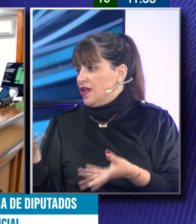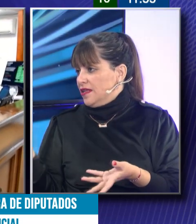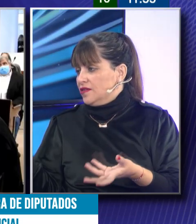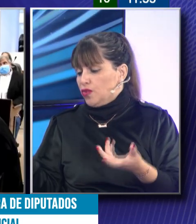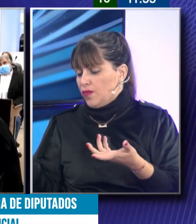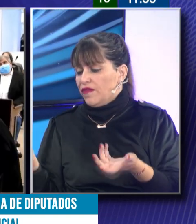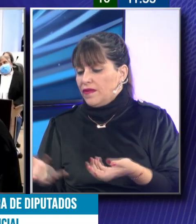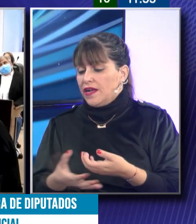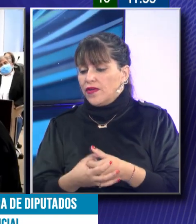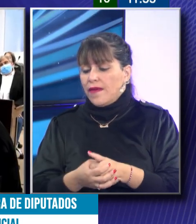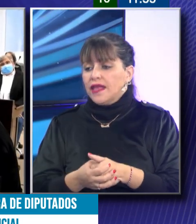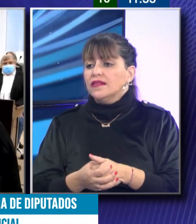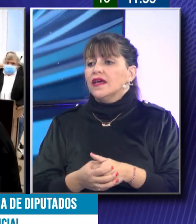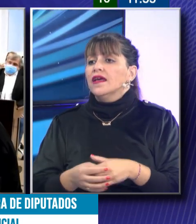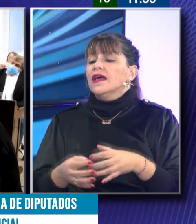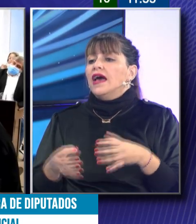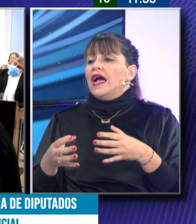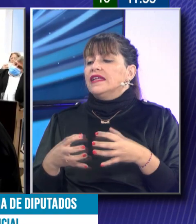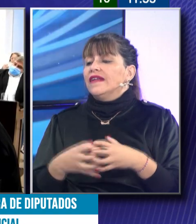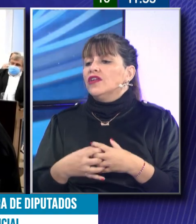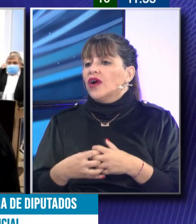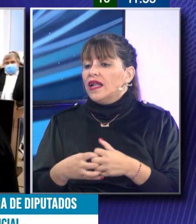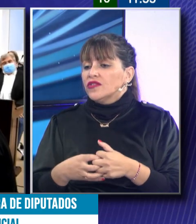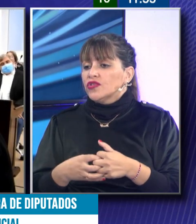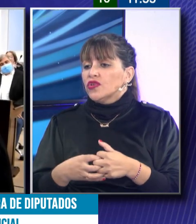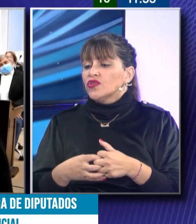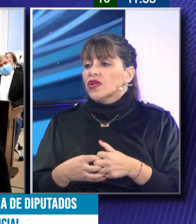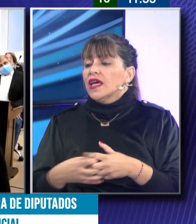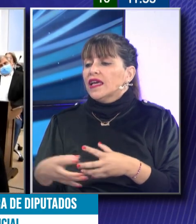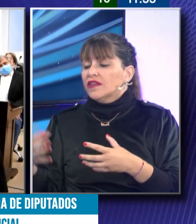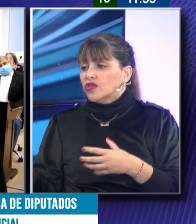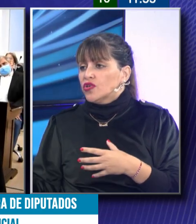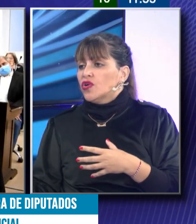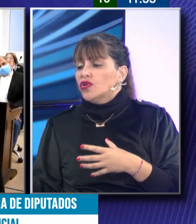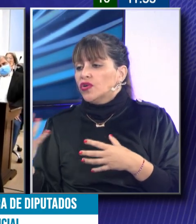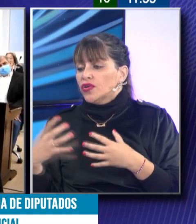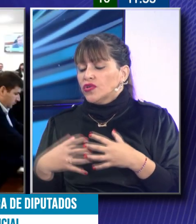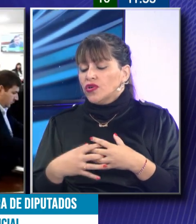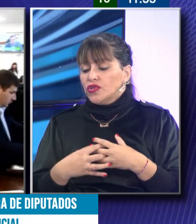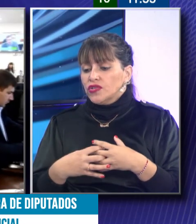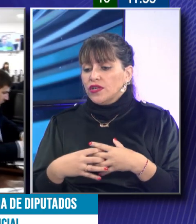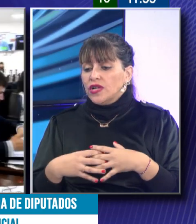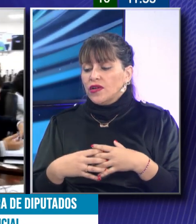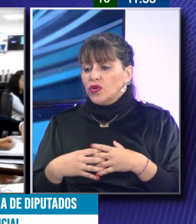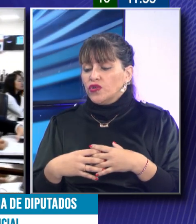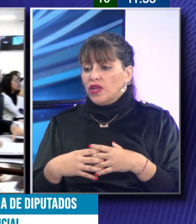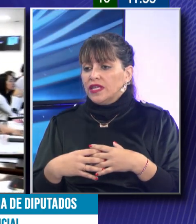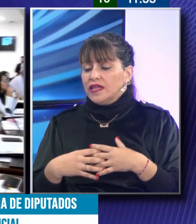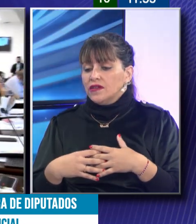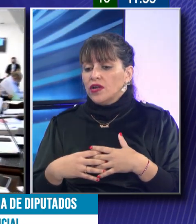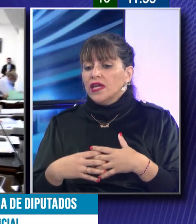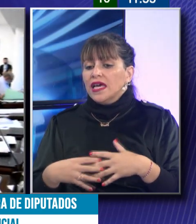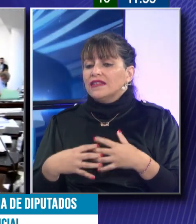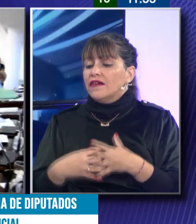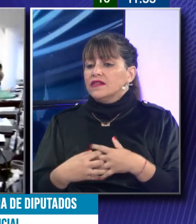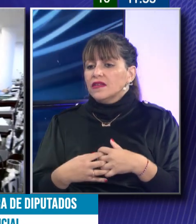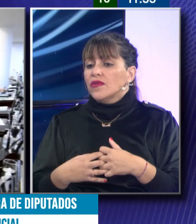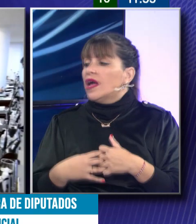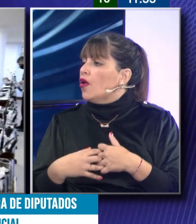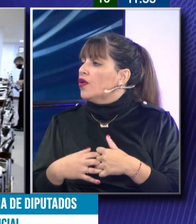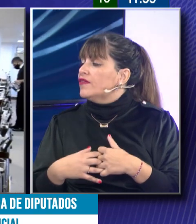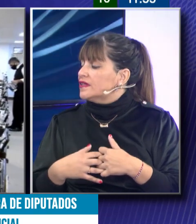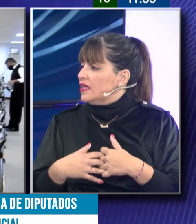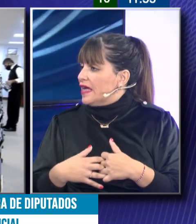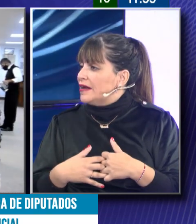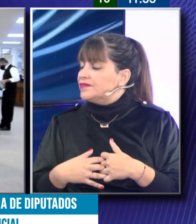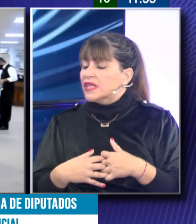para el niño, la niña y su grupo familiar, obviamente. A nivel local, nosotros, que esto no se dio en la discusión de Nación, establecemos